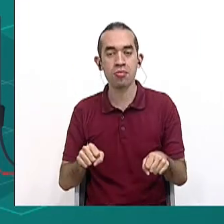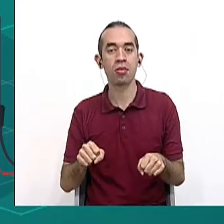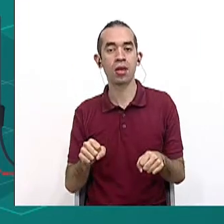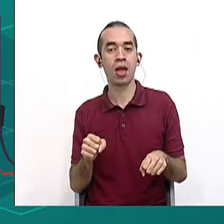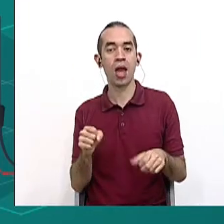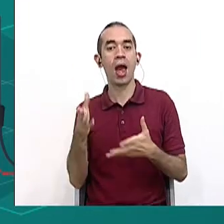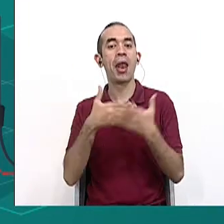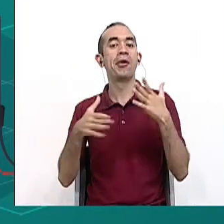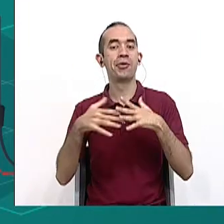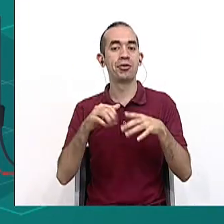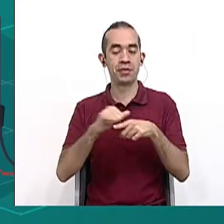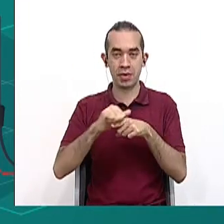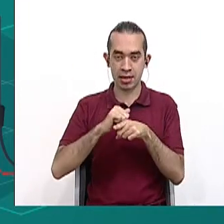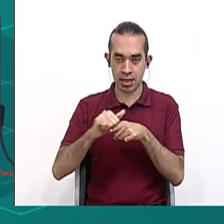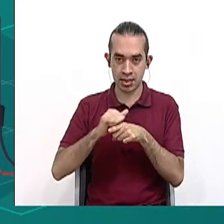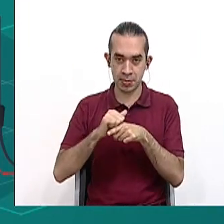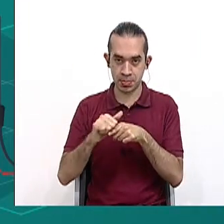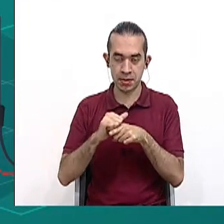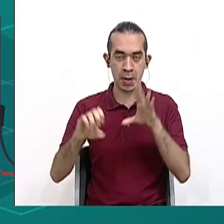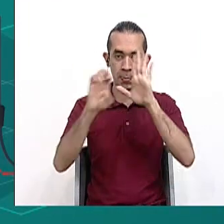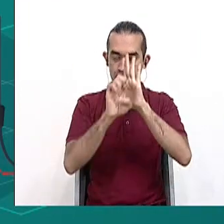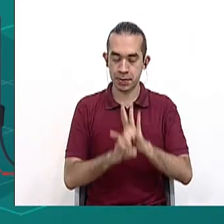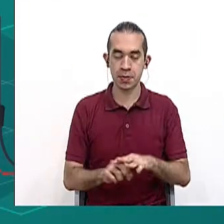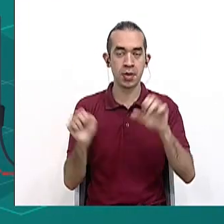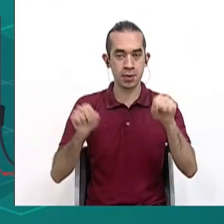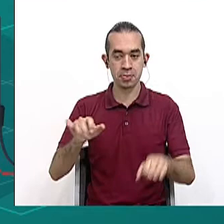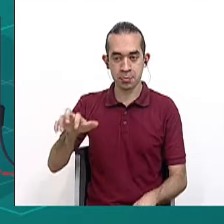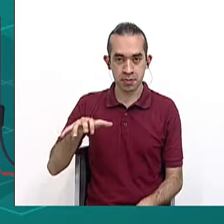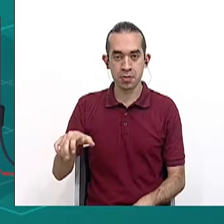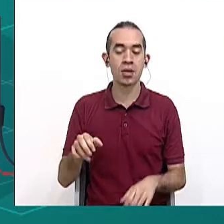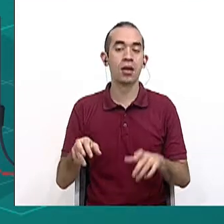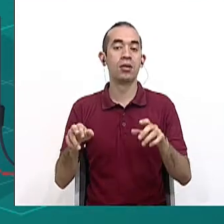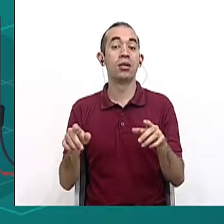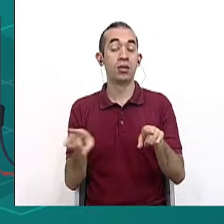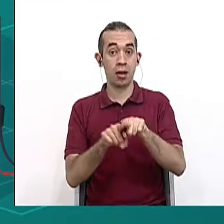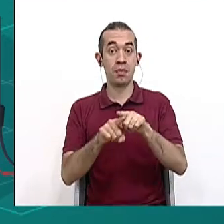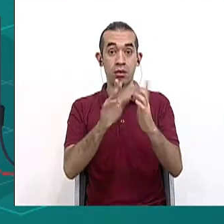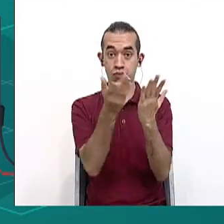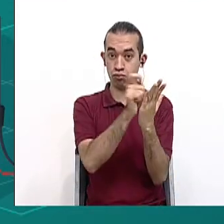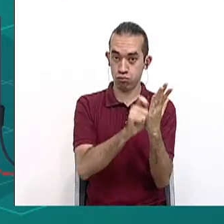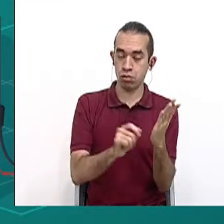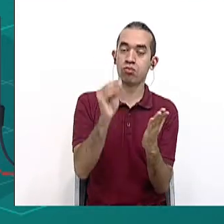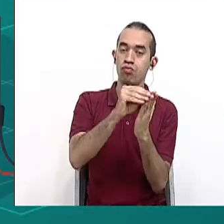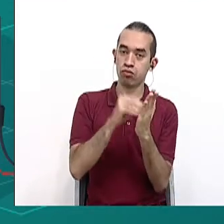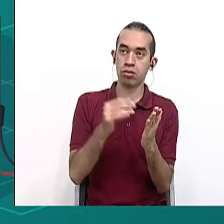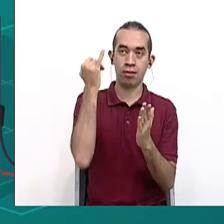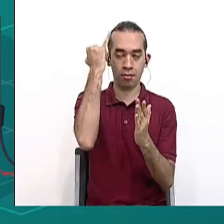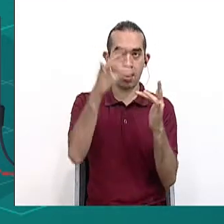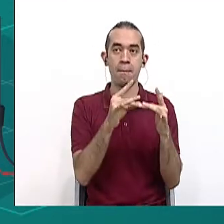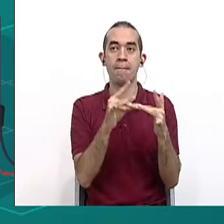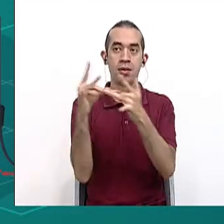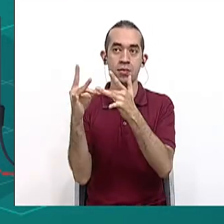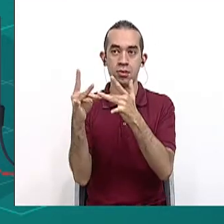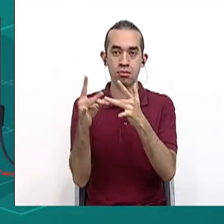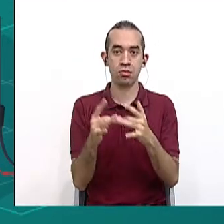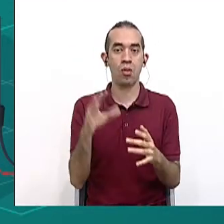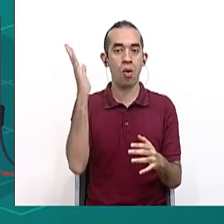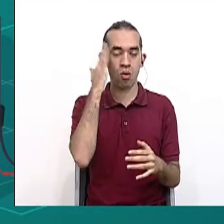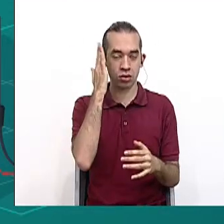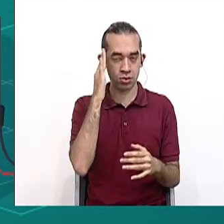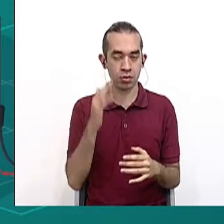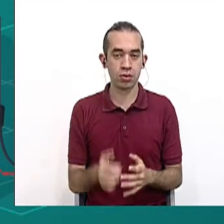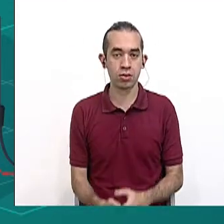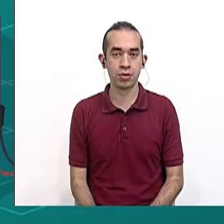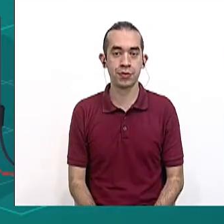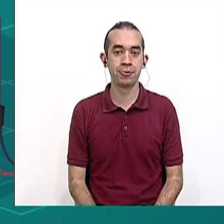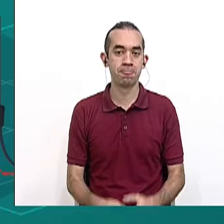realizar algunos ejercicios, algunos ejemplos y puedan tomar nota también de esas ideas principales de los conocimientos que